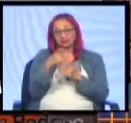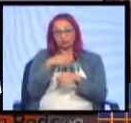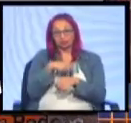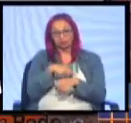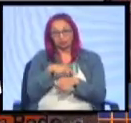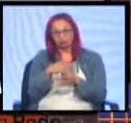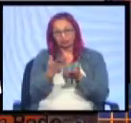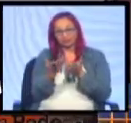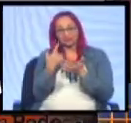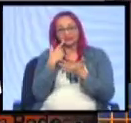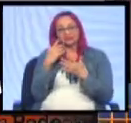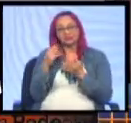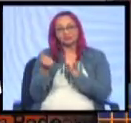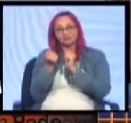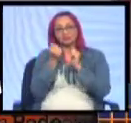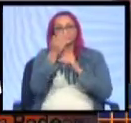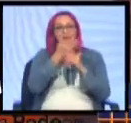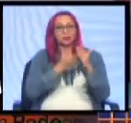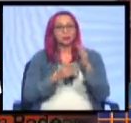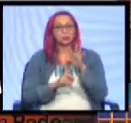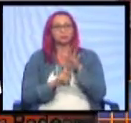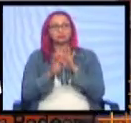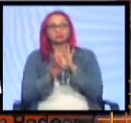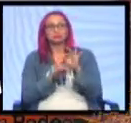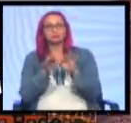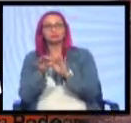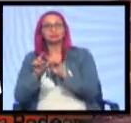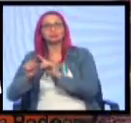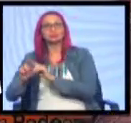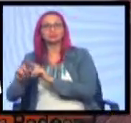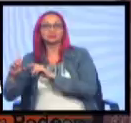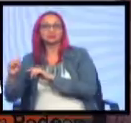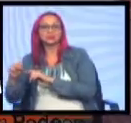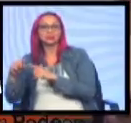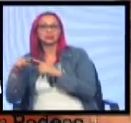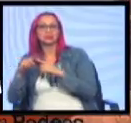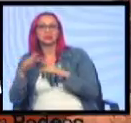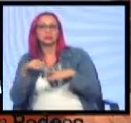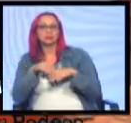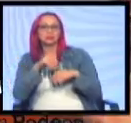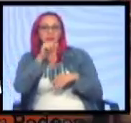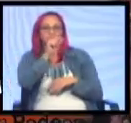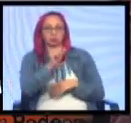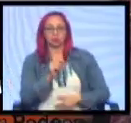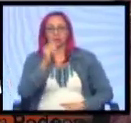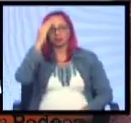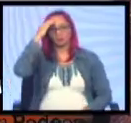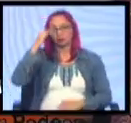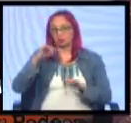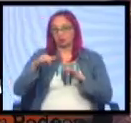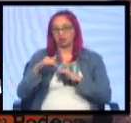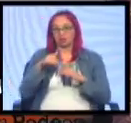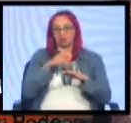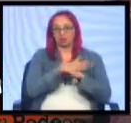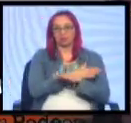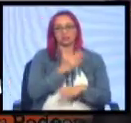momento se ha devuelto una serie, bueno, hay series que no entran a jugar porque